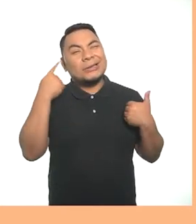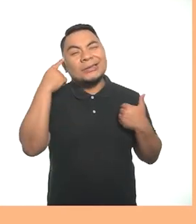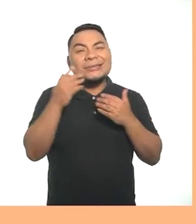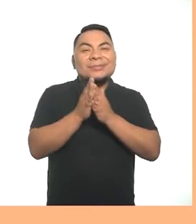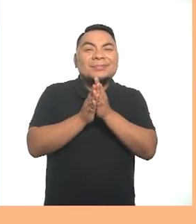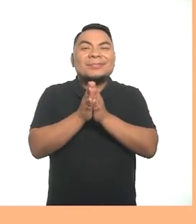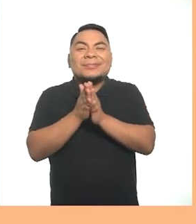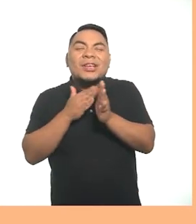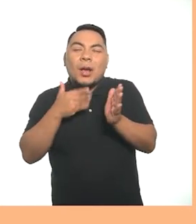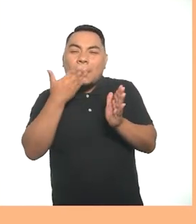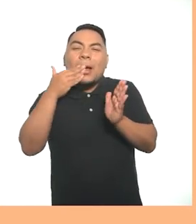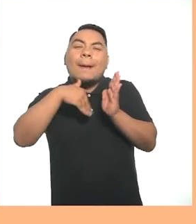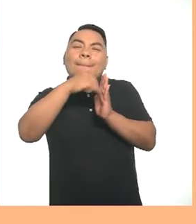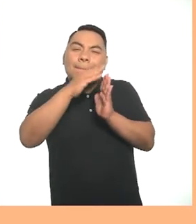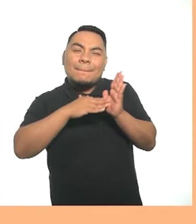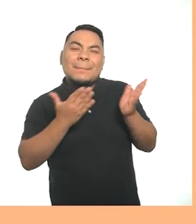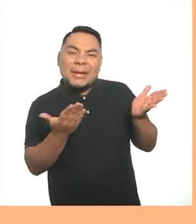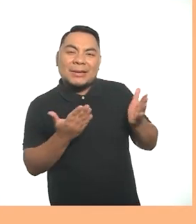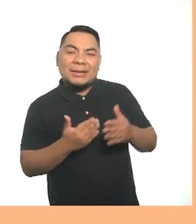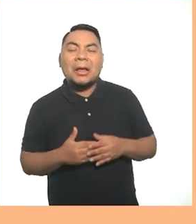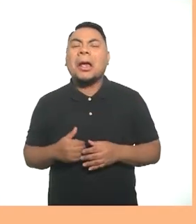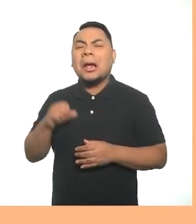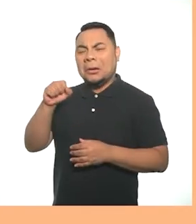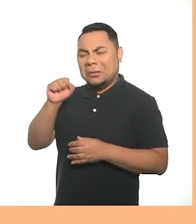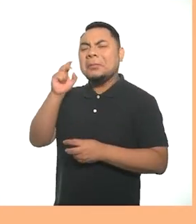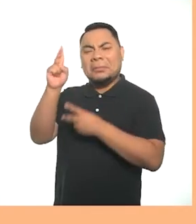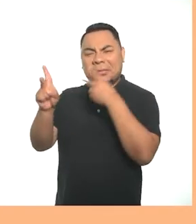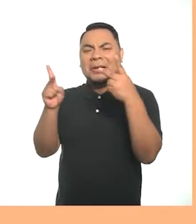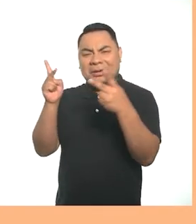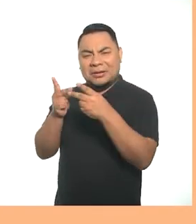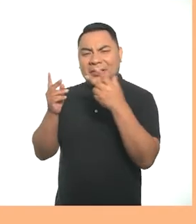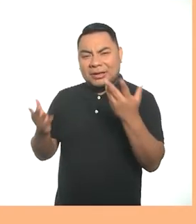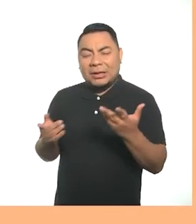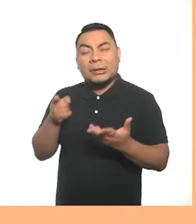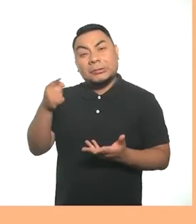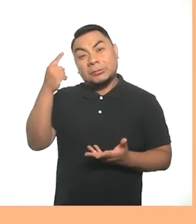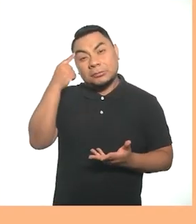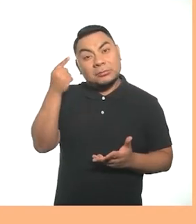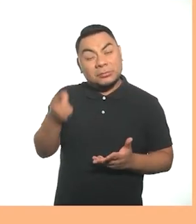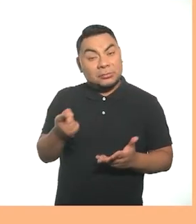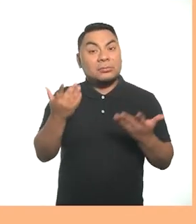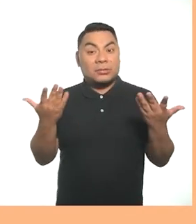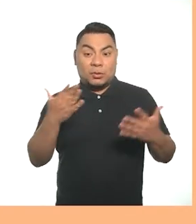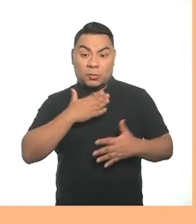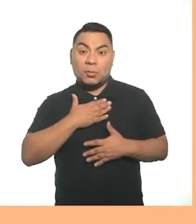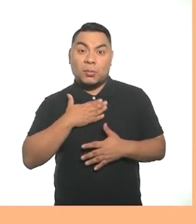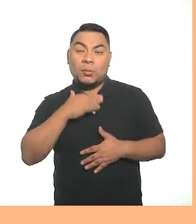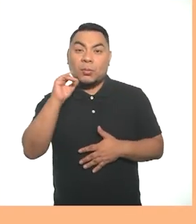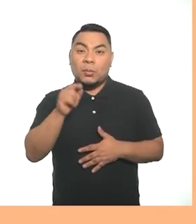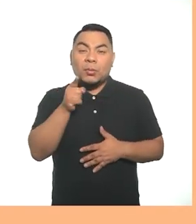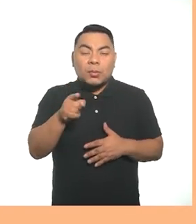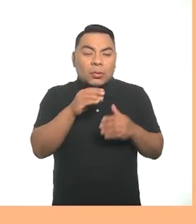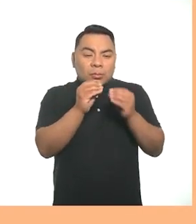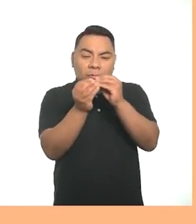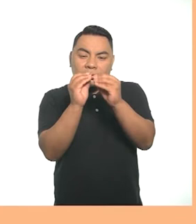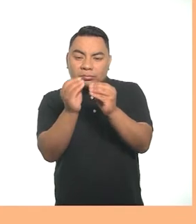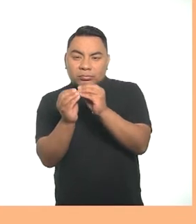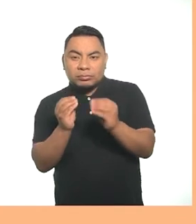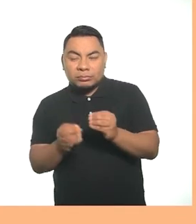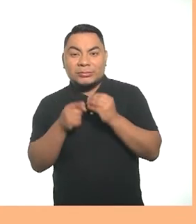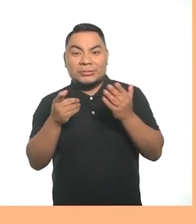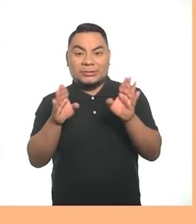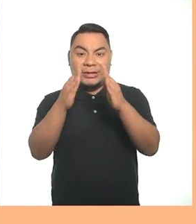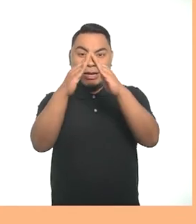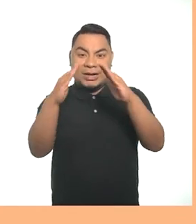tengo ganas de pintar. ¡Perfecto! ¿Qué te parece si mientras yo voy dándole forma